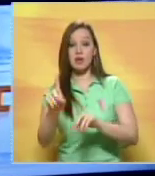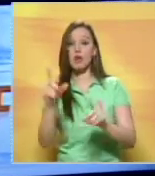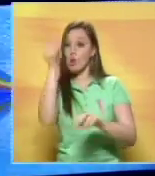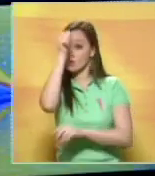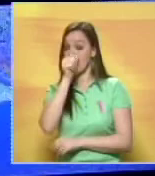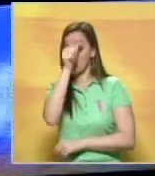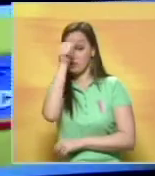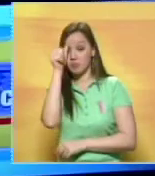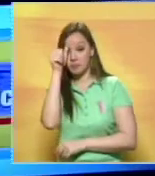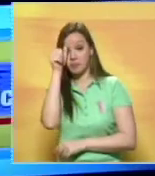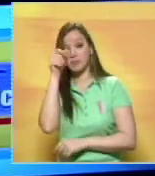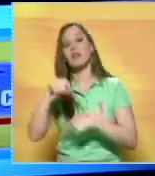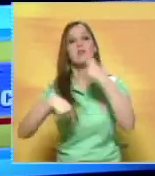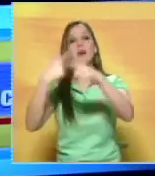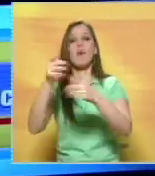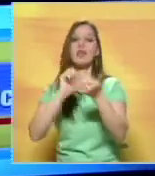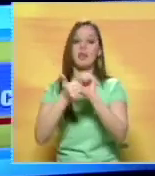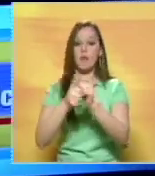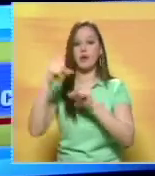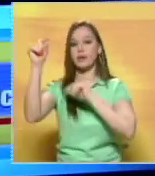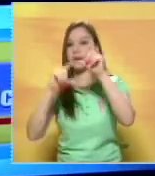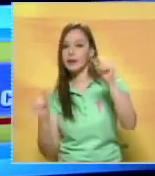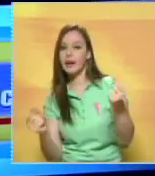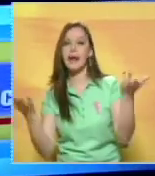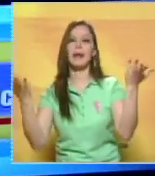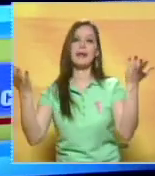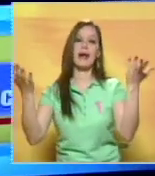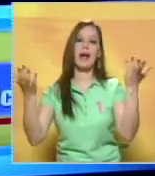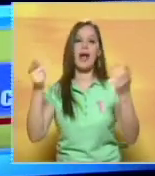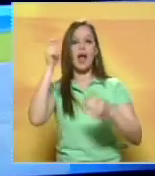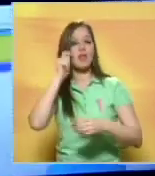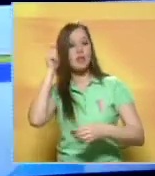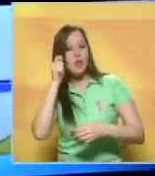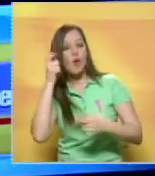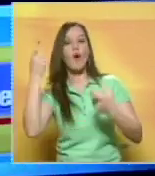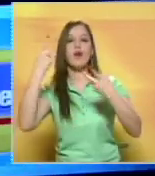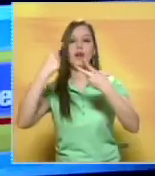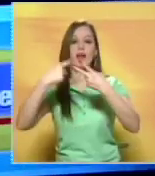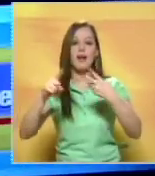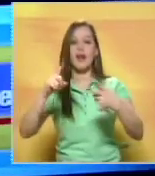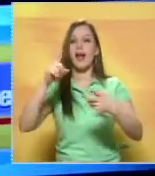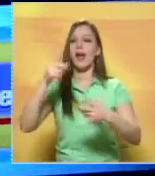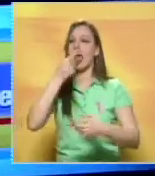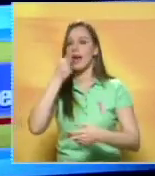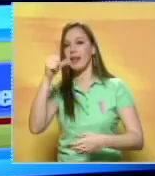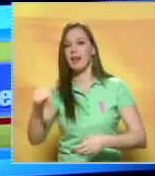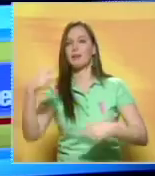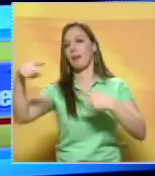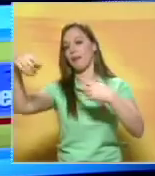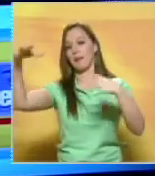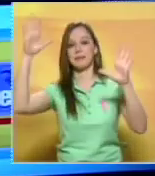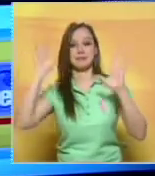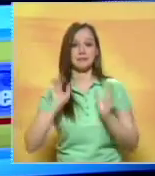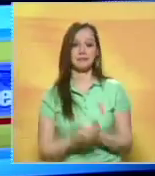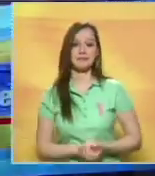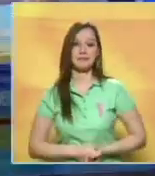la próxima parte, más noticias, deportes, estrenos y estrellas, el gran Tony Cittadino, italiano, reconocido. Pare usted de contar.